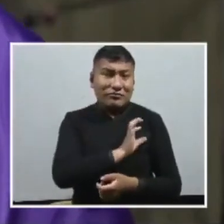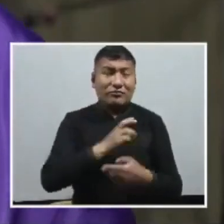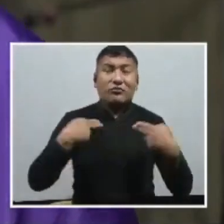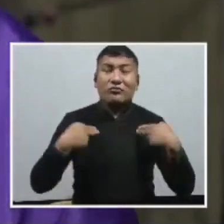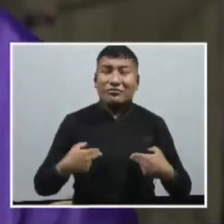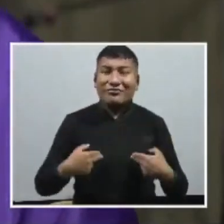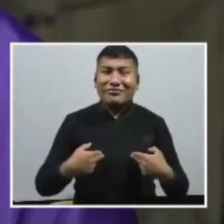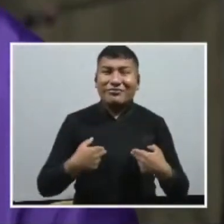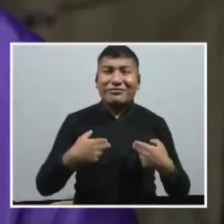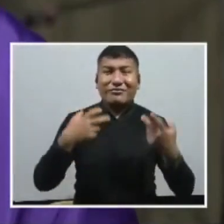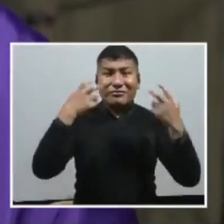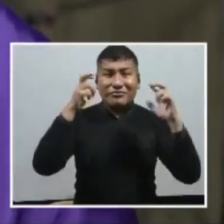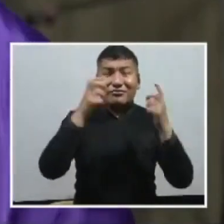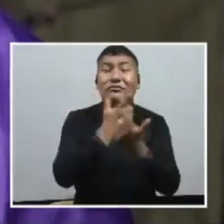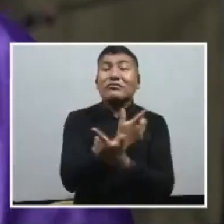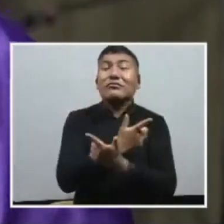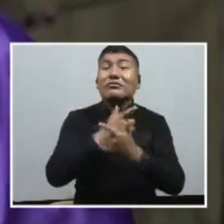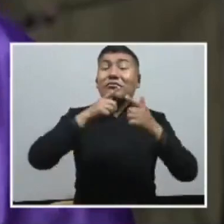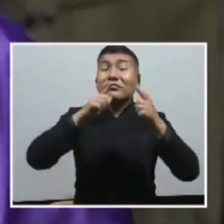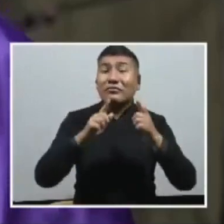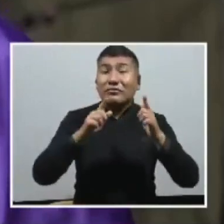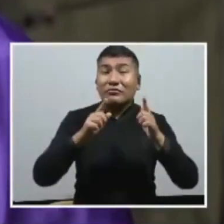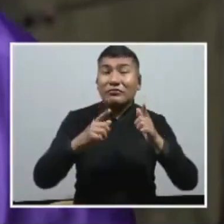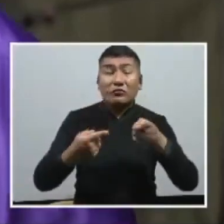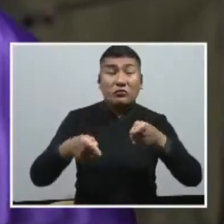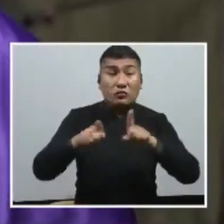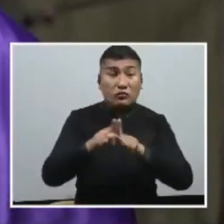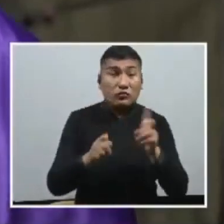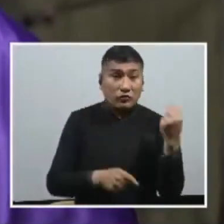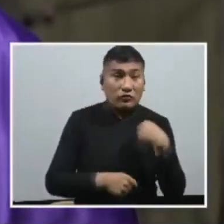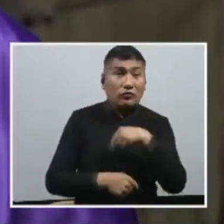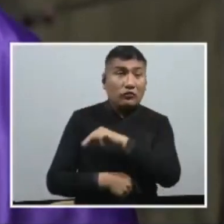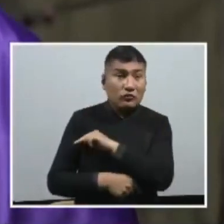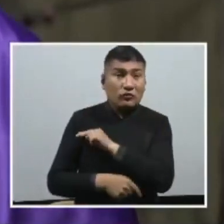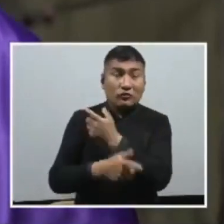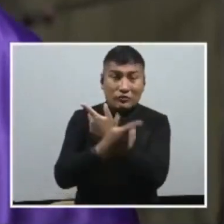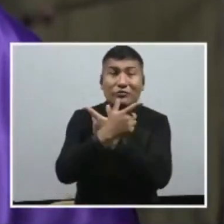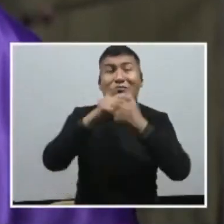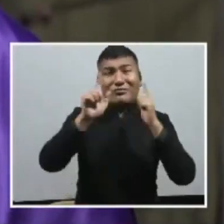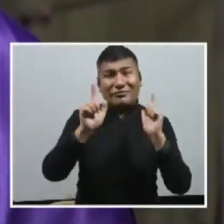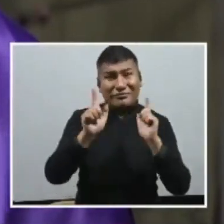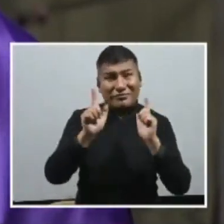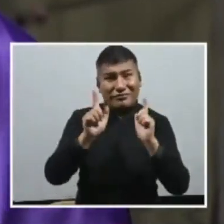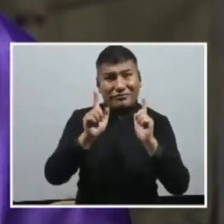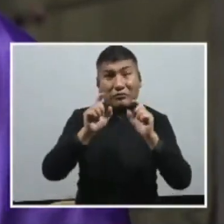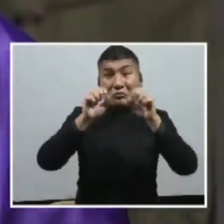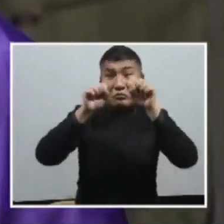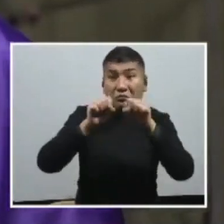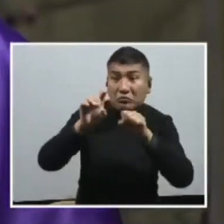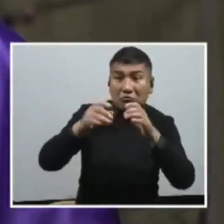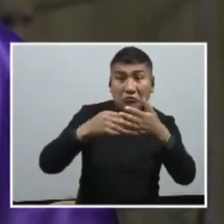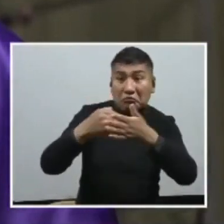libertad. Y cuando somos libres, tenemos la opción de elegir.